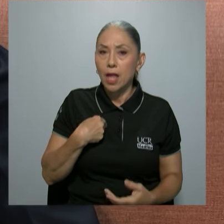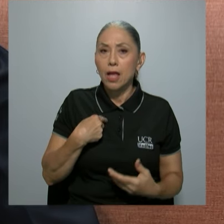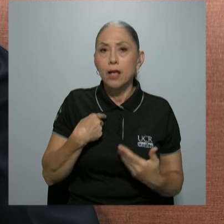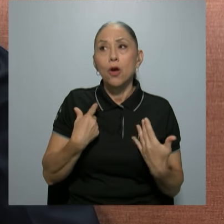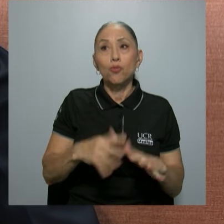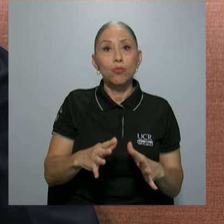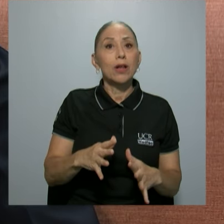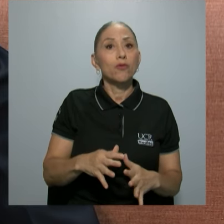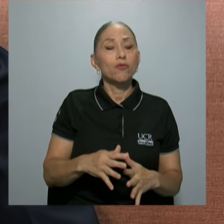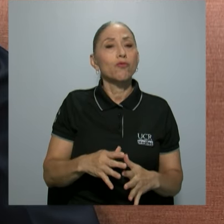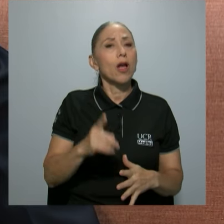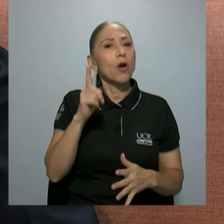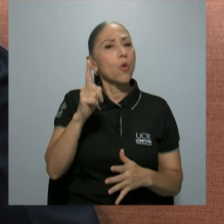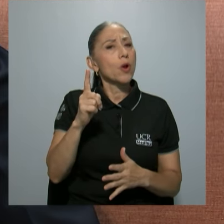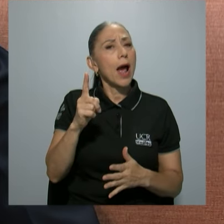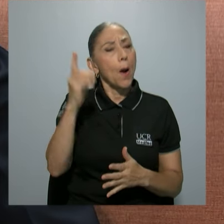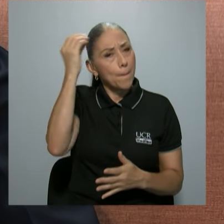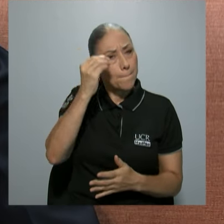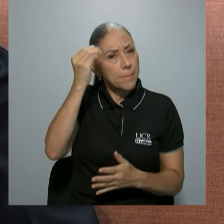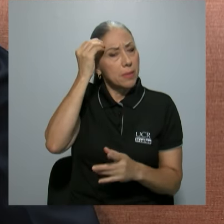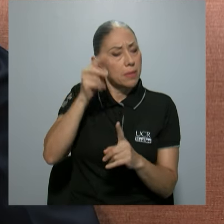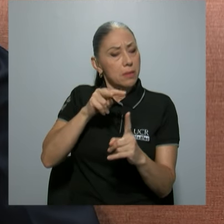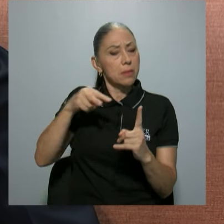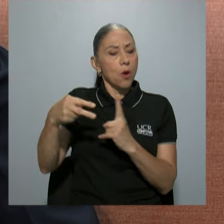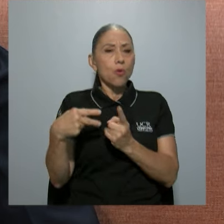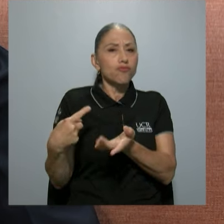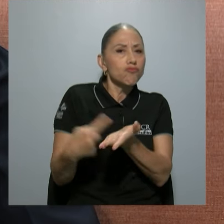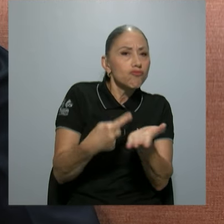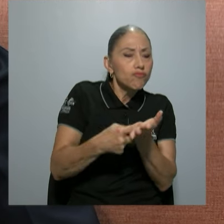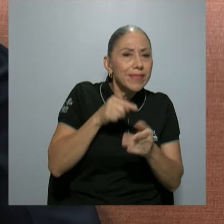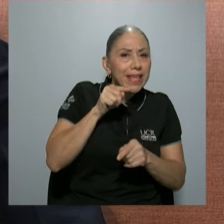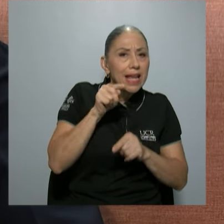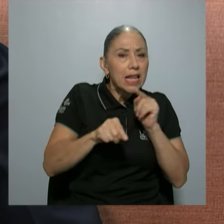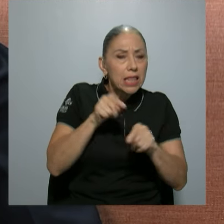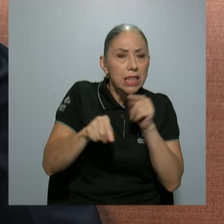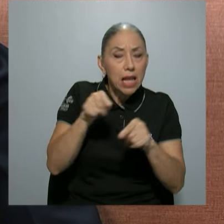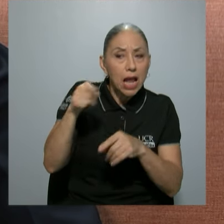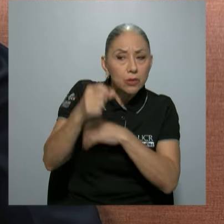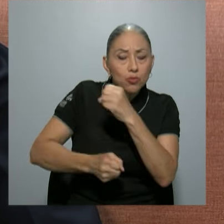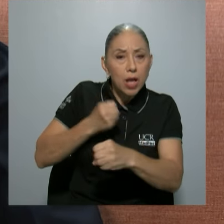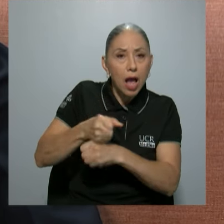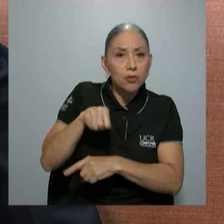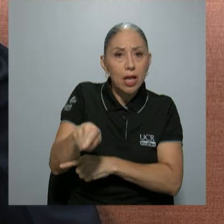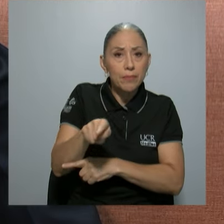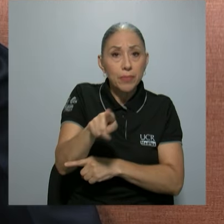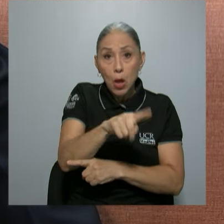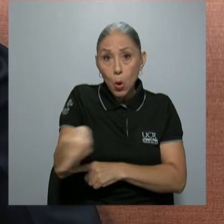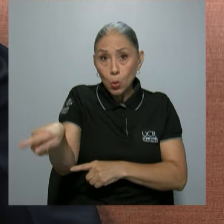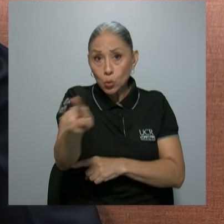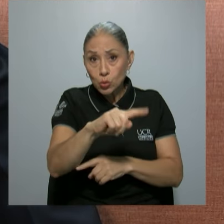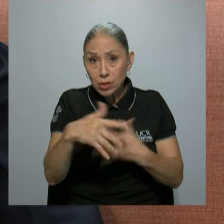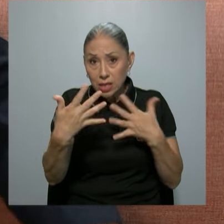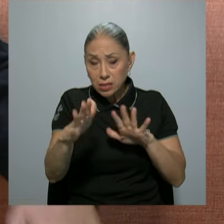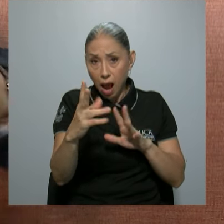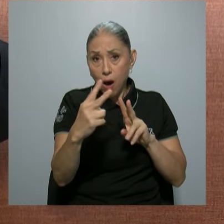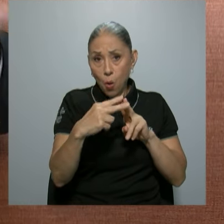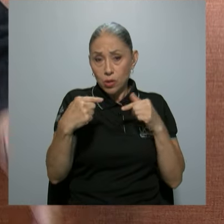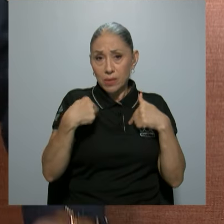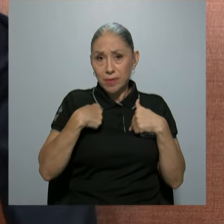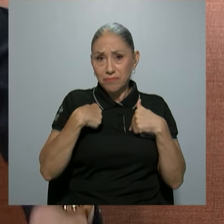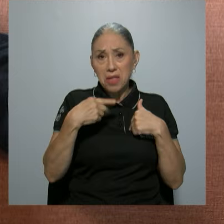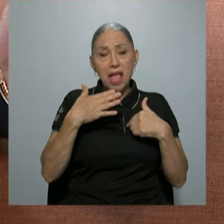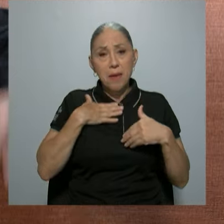voz muy crítica en esos años que estuve ahí. Sobre todo lo recordarán los que me seguían en mis